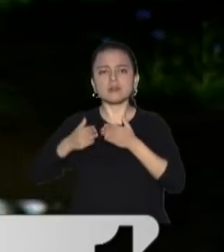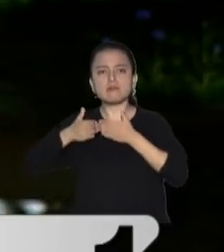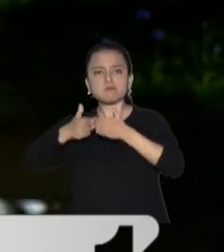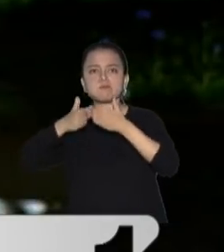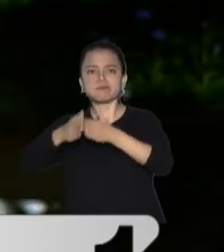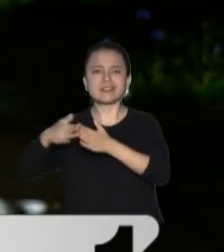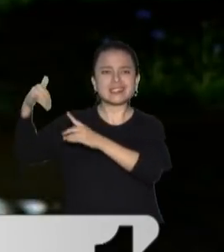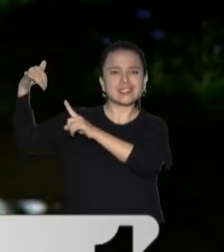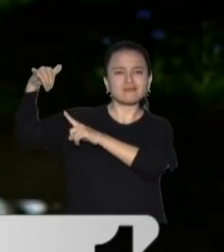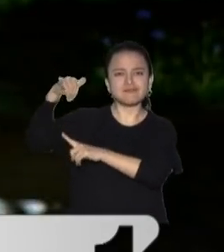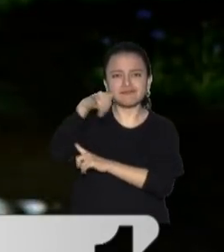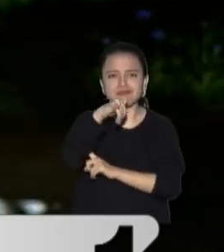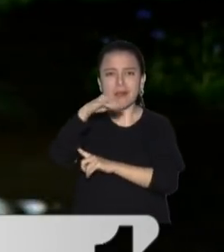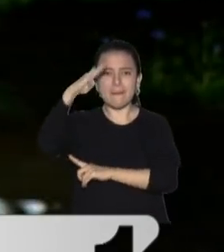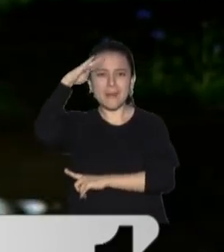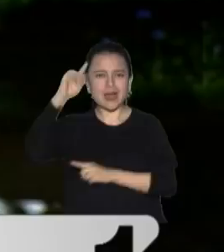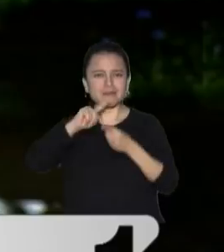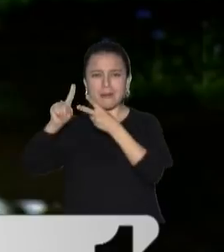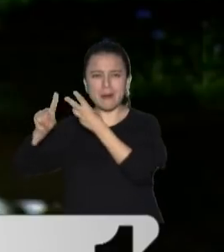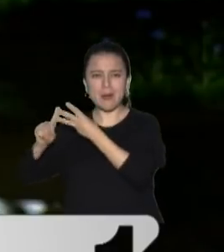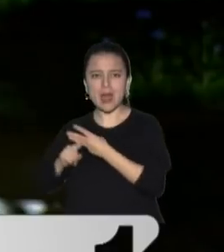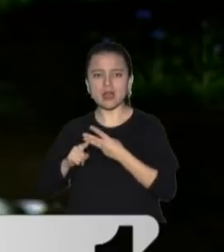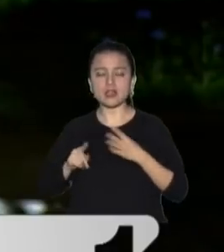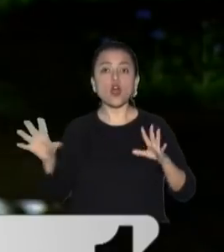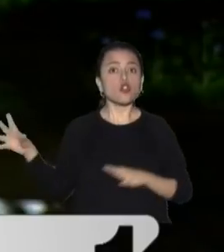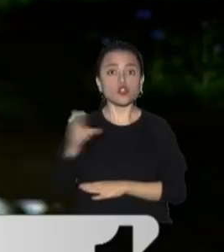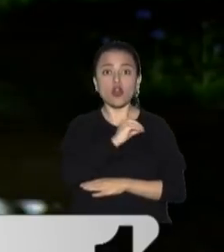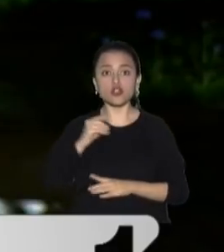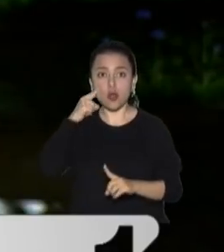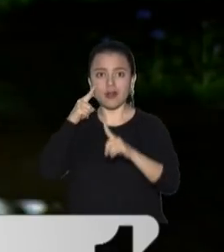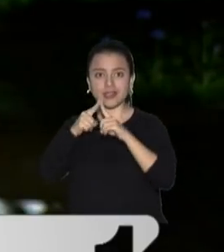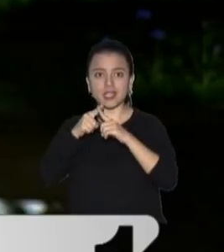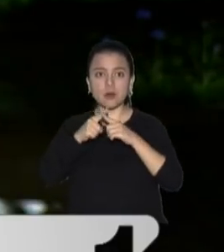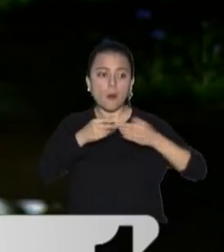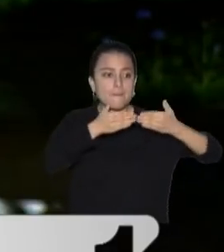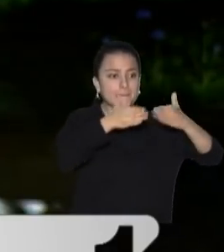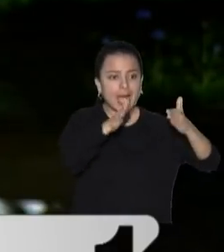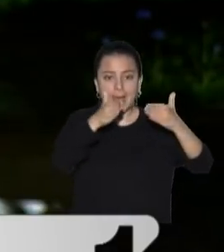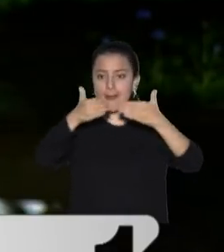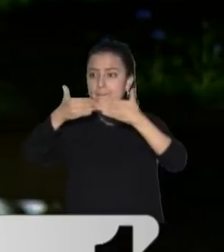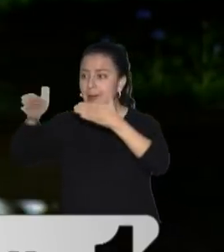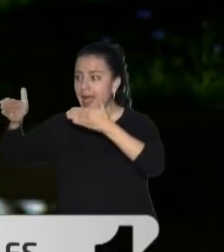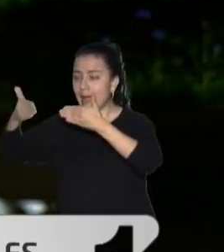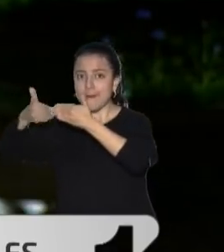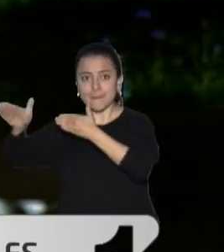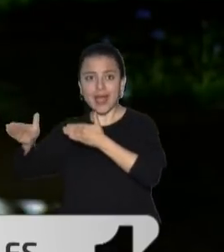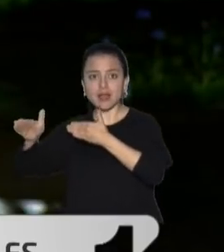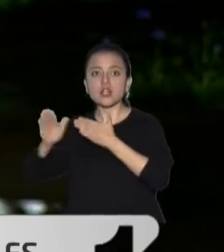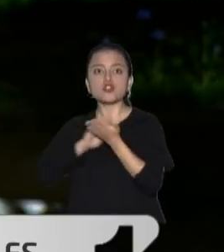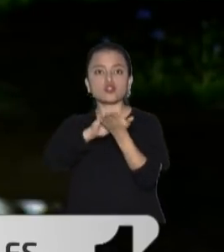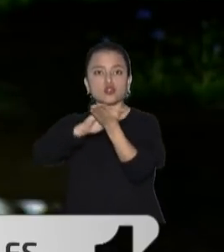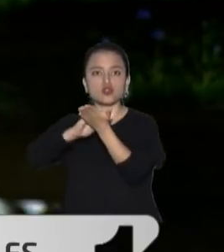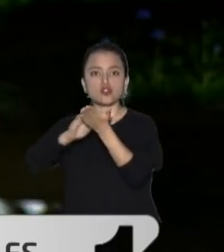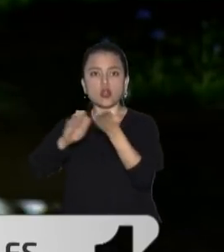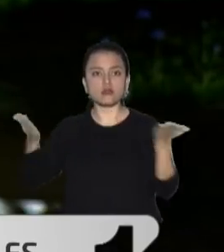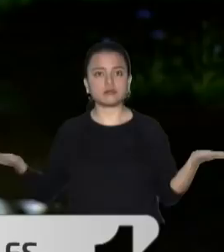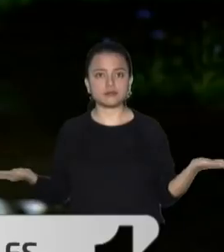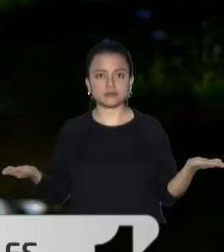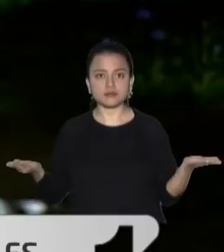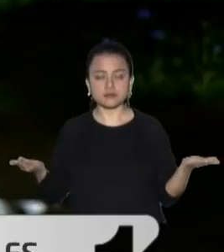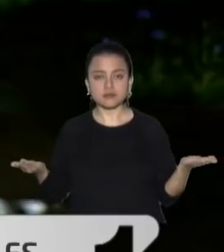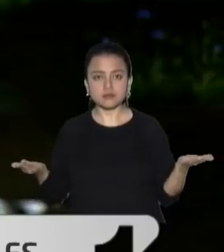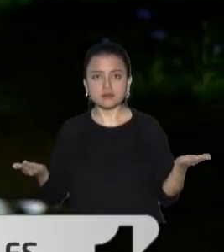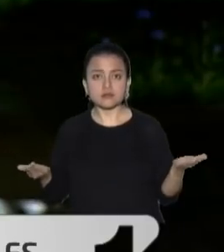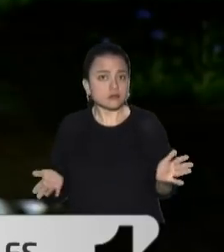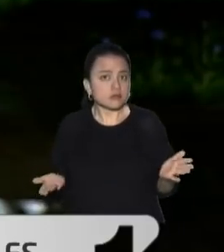máxima capacidad operacional para que dentro de la proporcionalidad y dentro